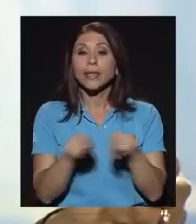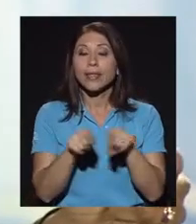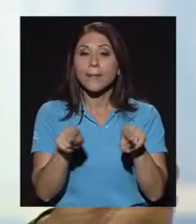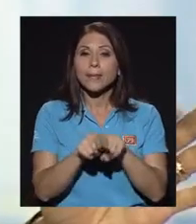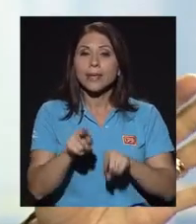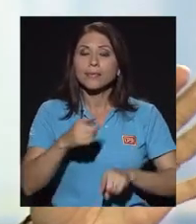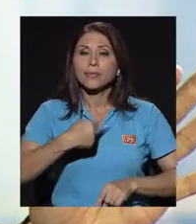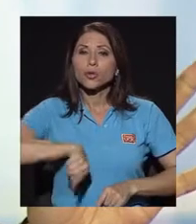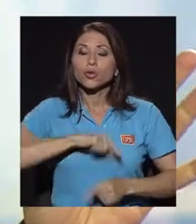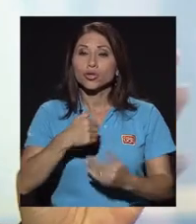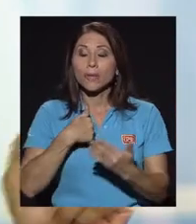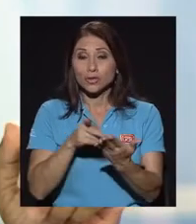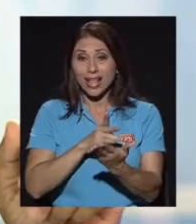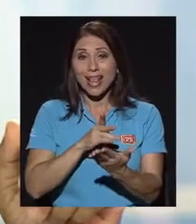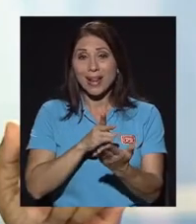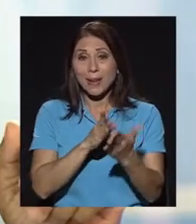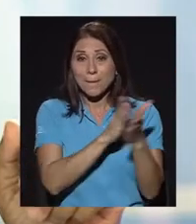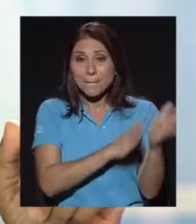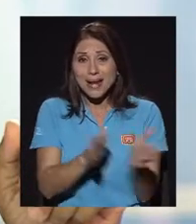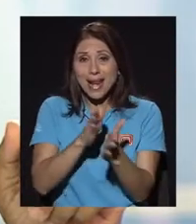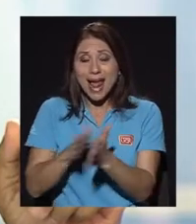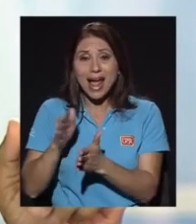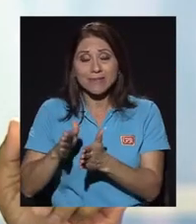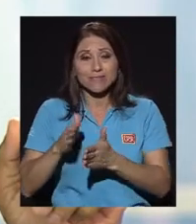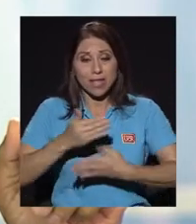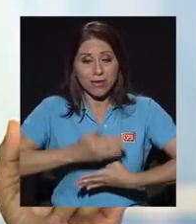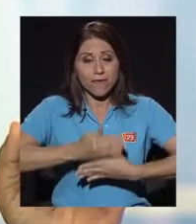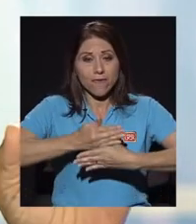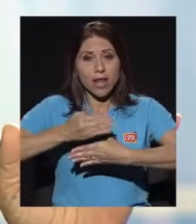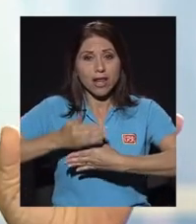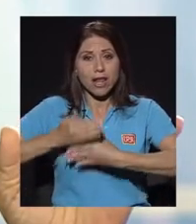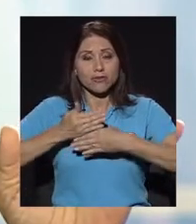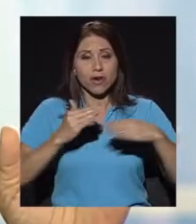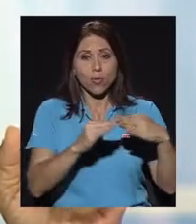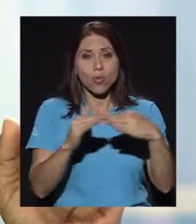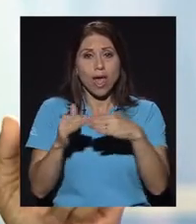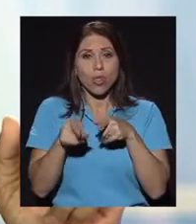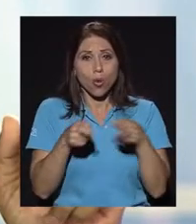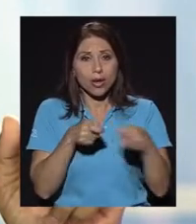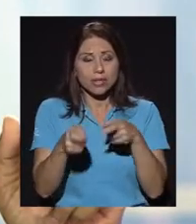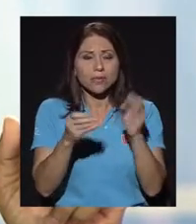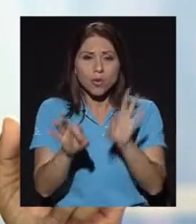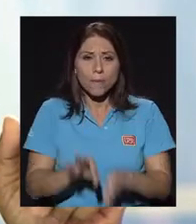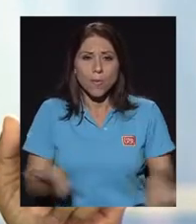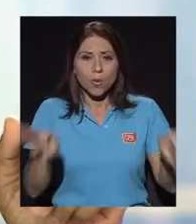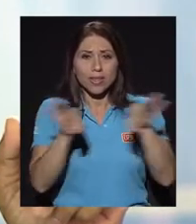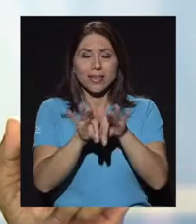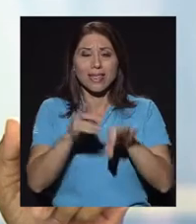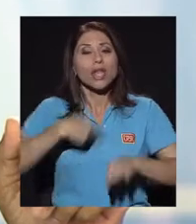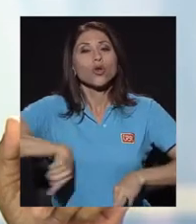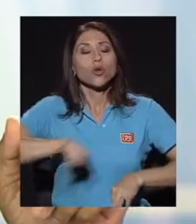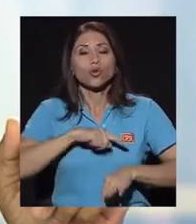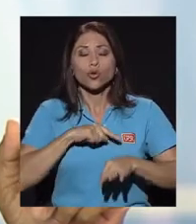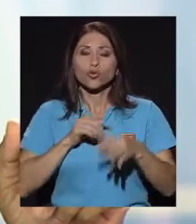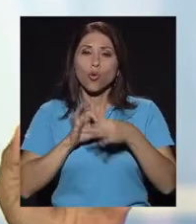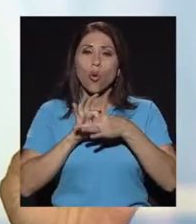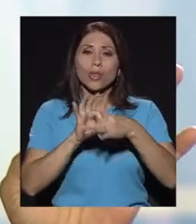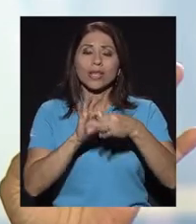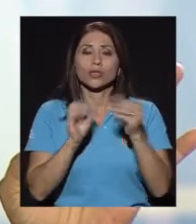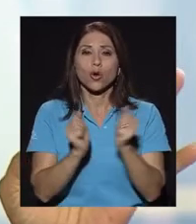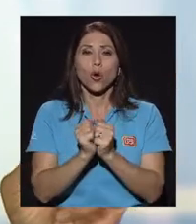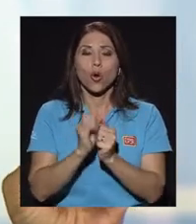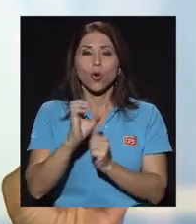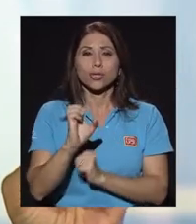tenemos el plan regulador, que para nosotros es muy importante, y en eso tenemos una coordinación con el CIPCO,